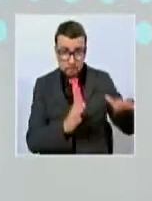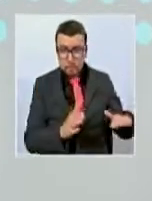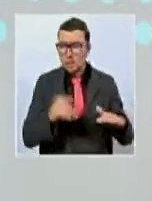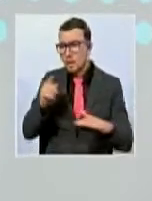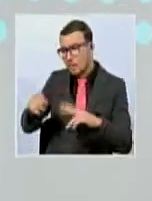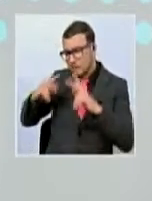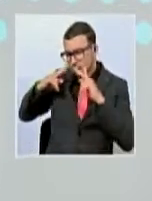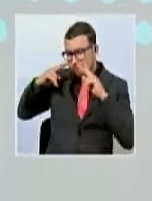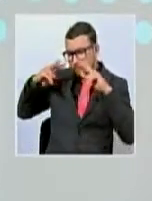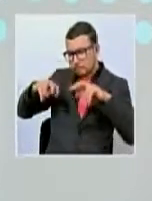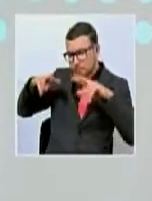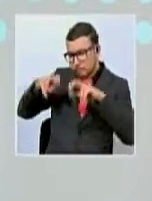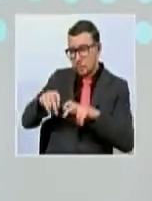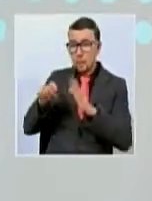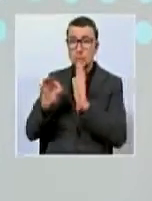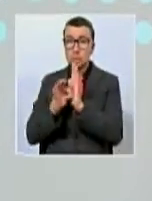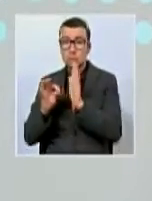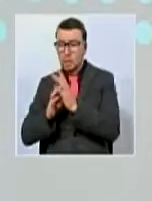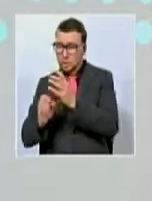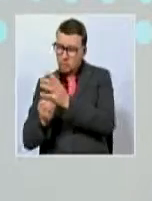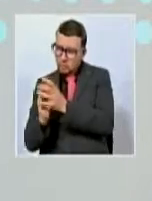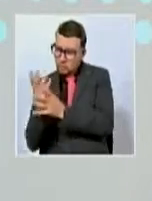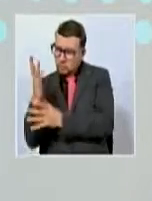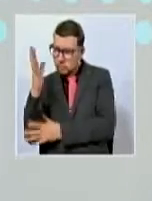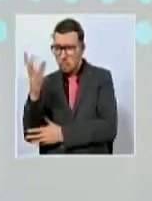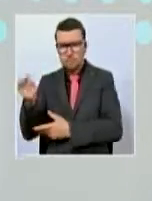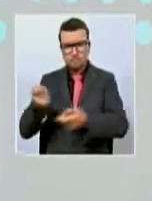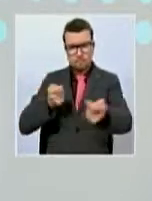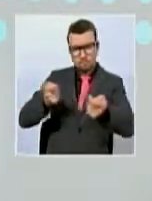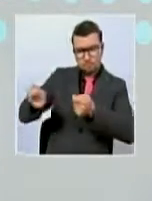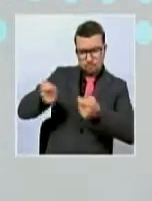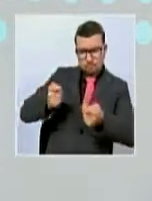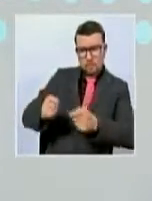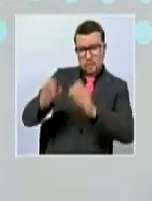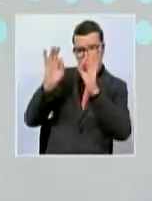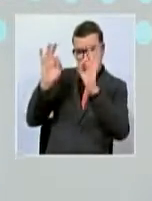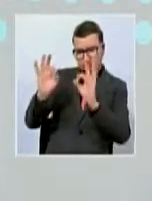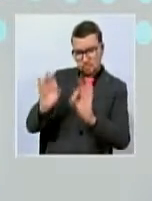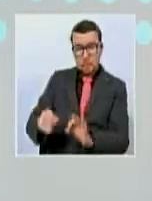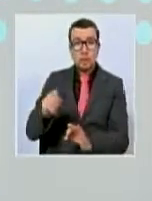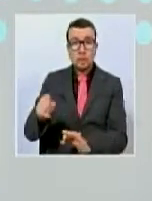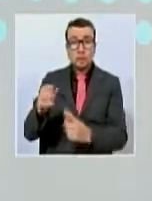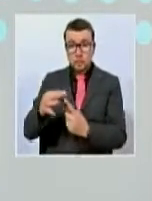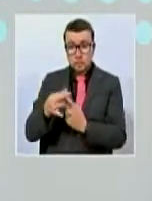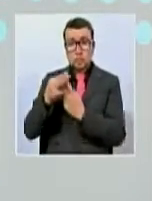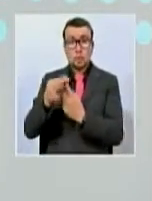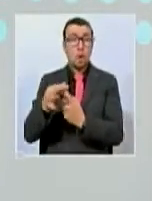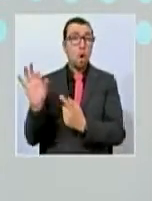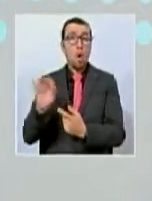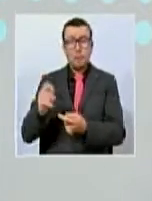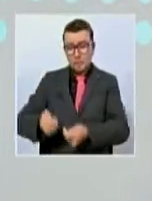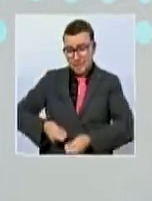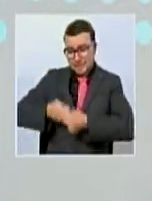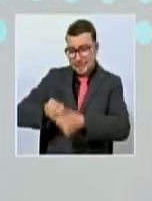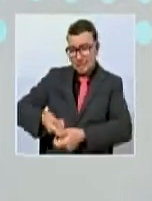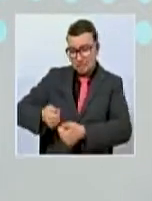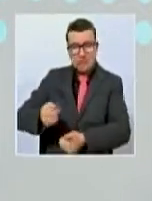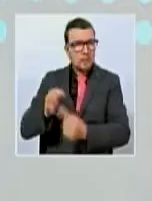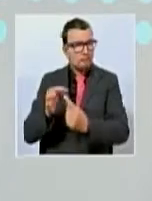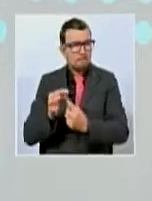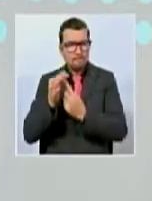esta planta es cultivada en ciertas condiciones, con unas características especiales o con unas semillas de una variedad